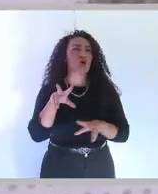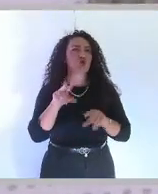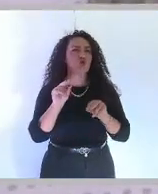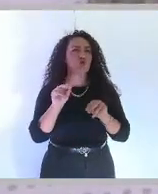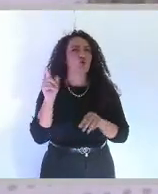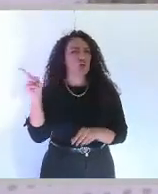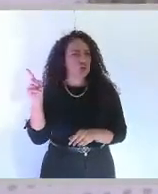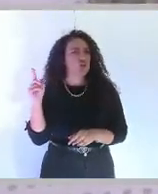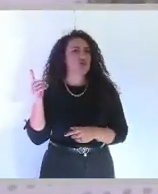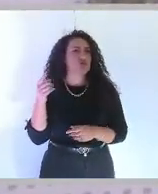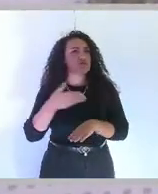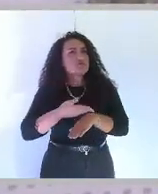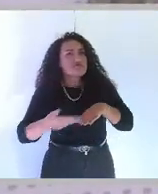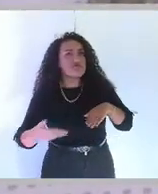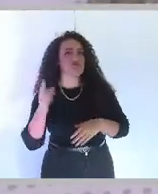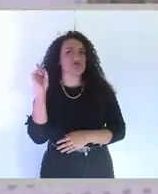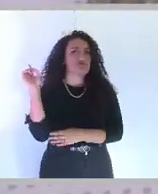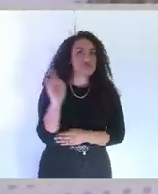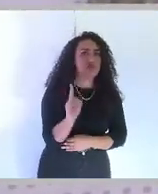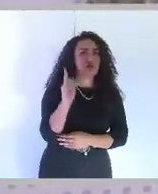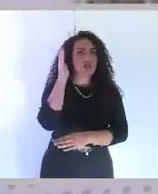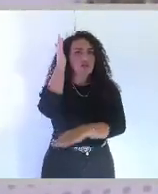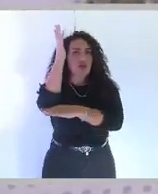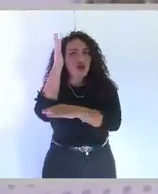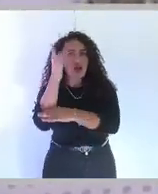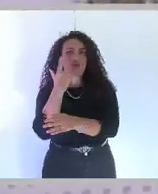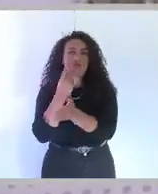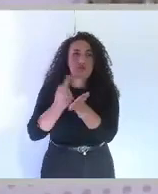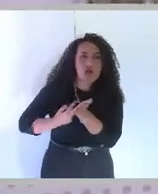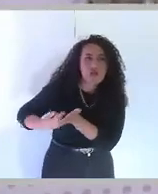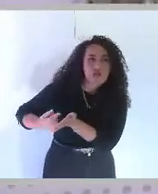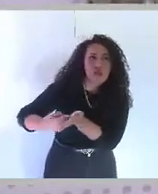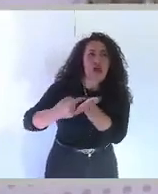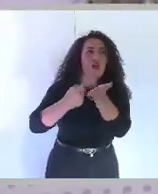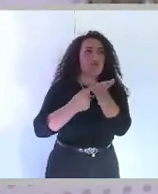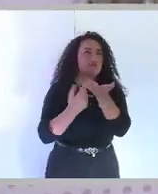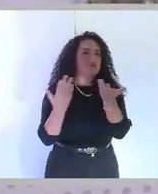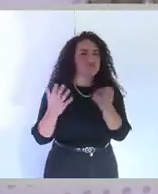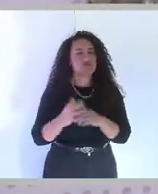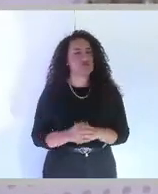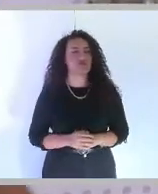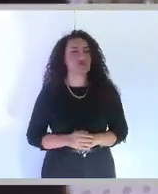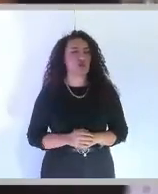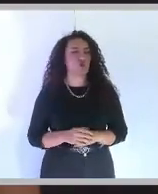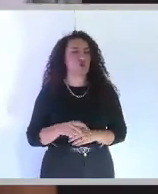ponencias, paneles, charlas, diálogos. Entonces,